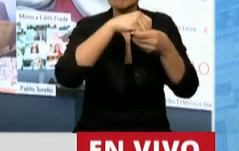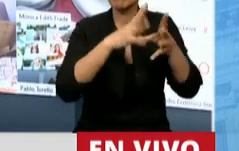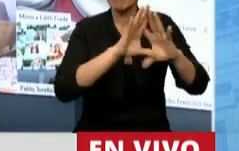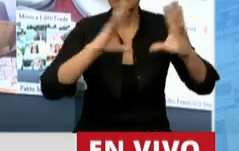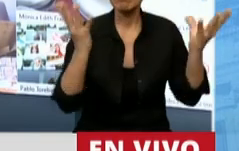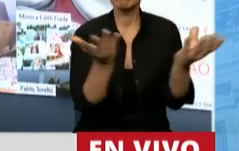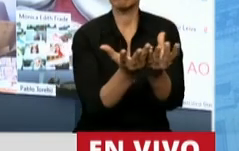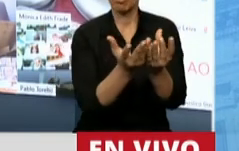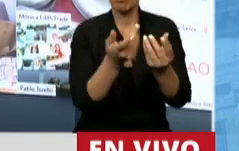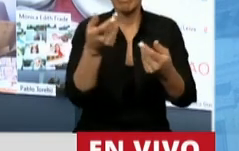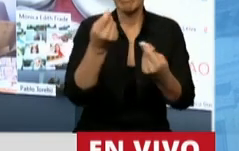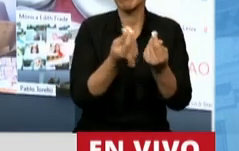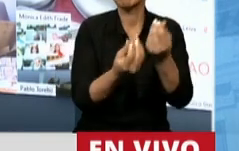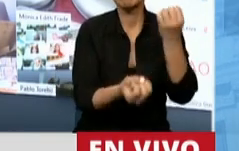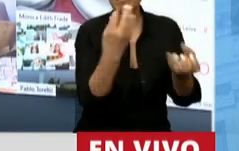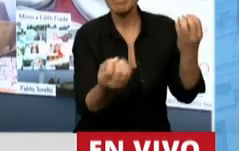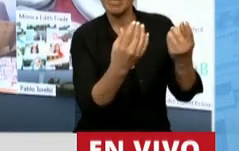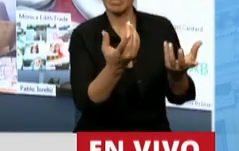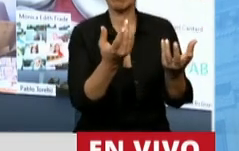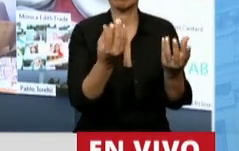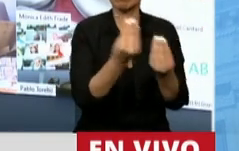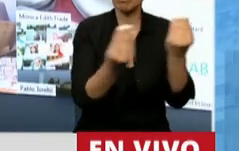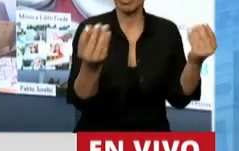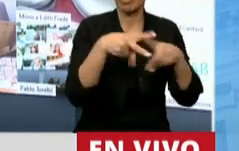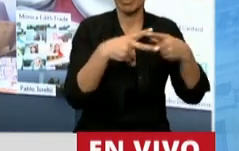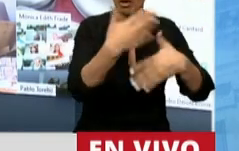economía del conocimiento. Finalmente, quiero